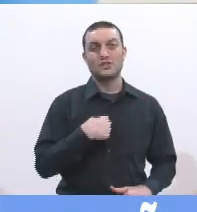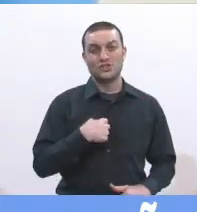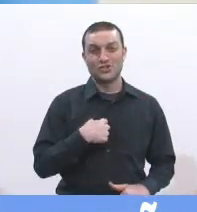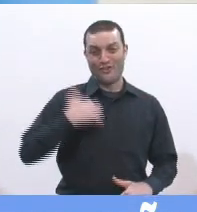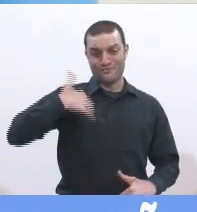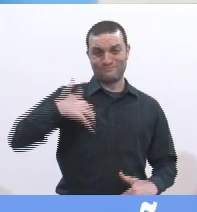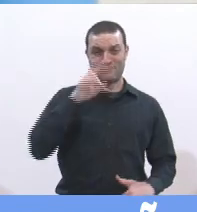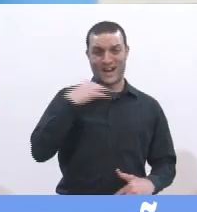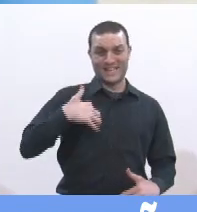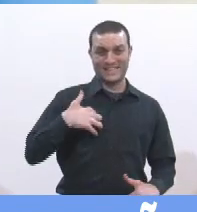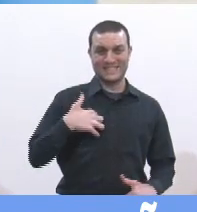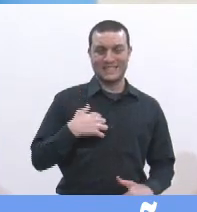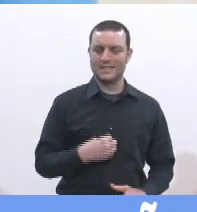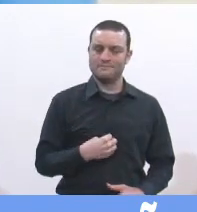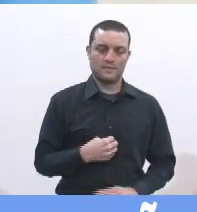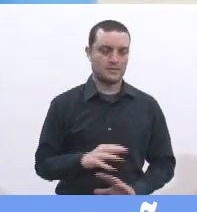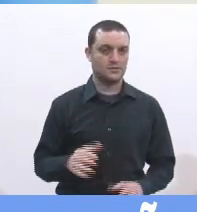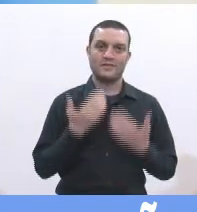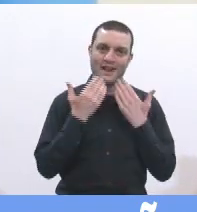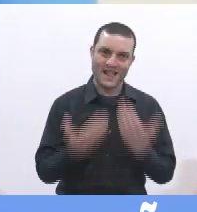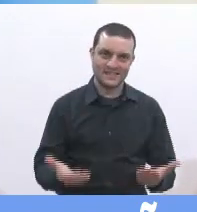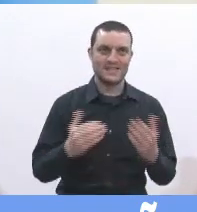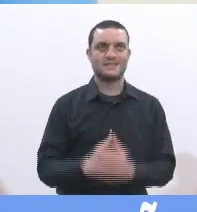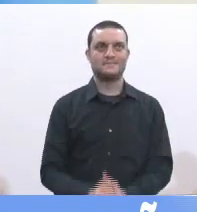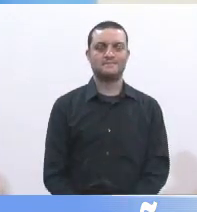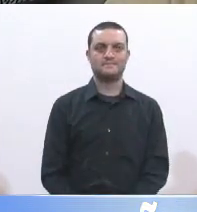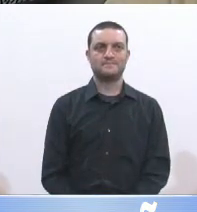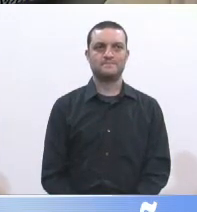profundamente que este sea el espíritu del gobierno nacional. Muchas gracias. Gracias, señora senadora.